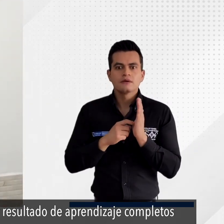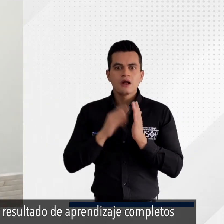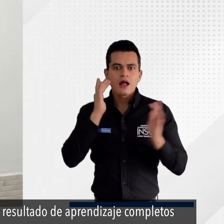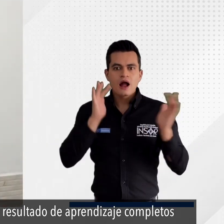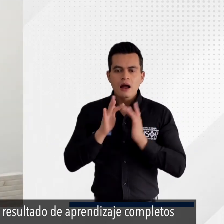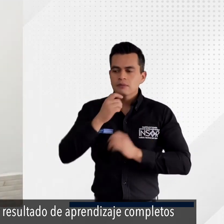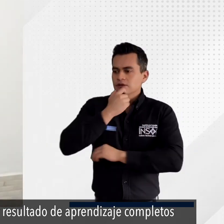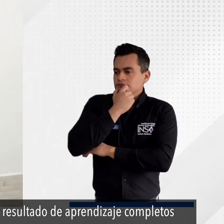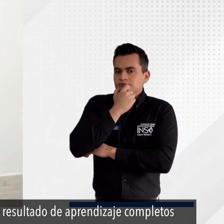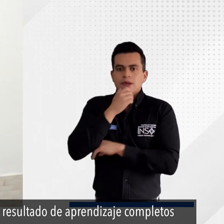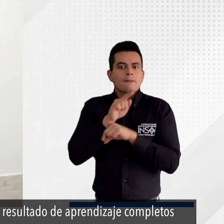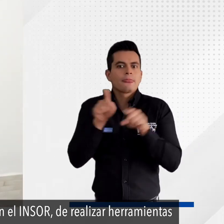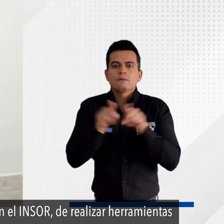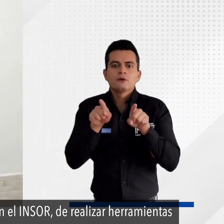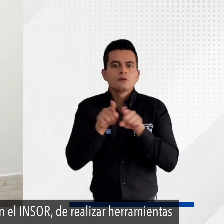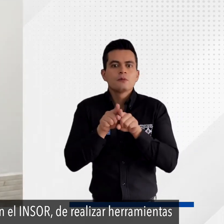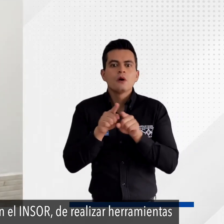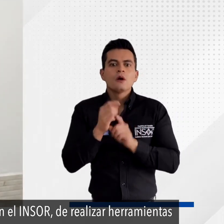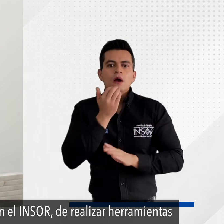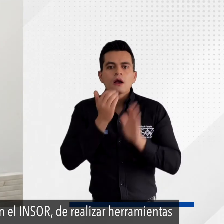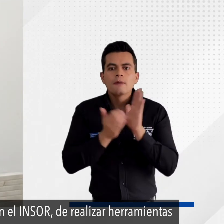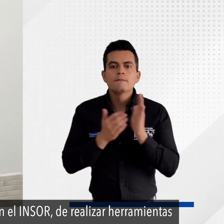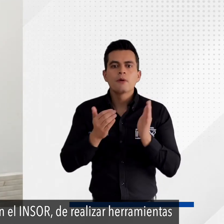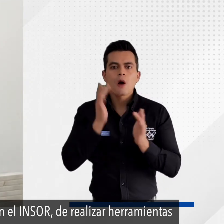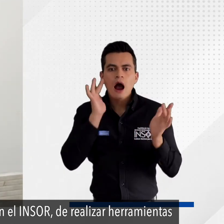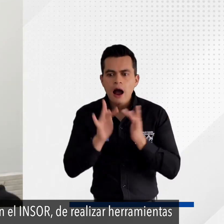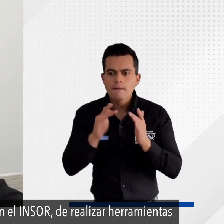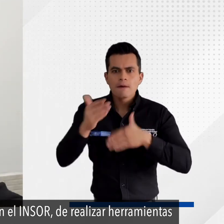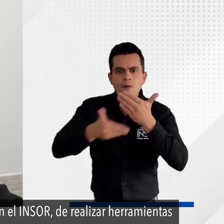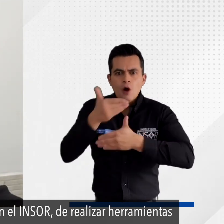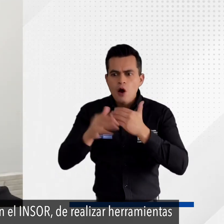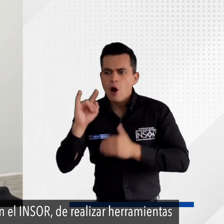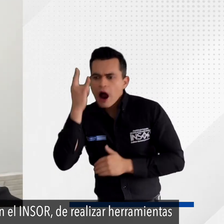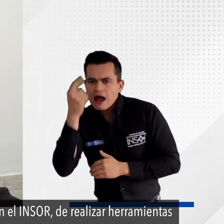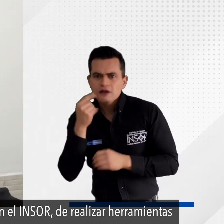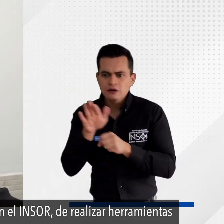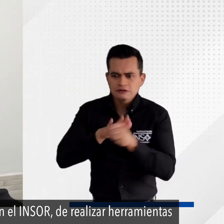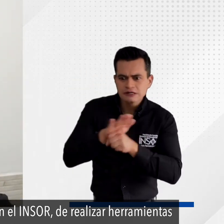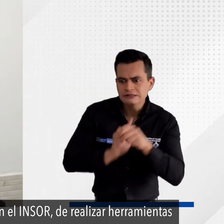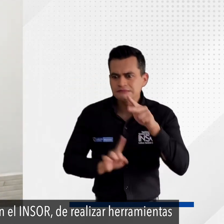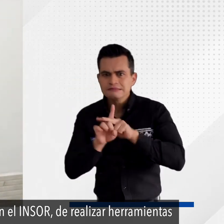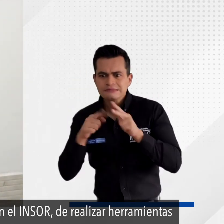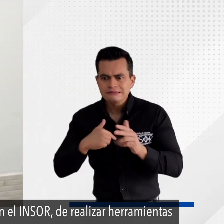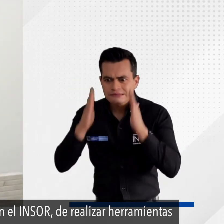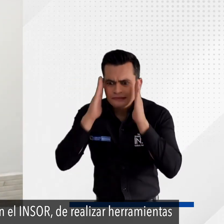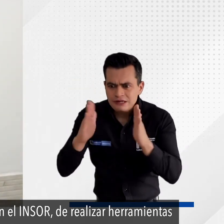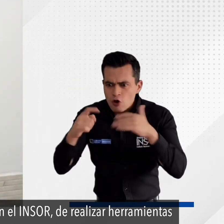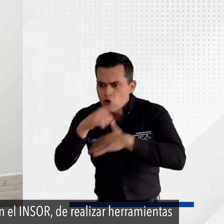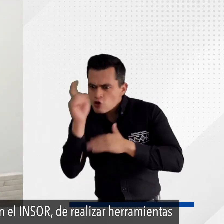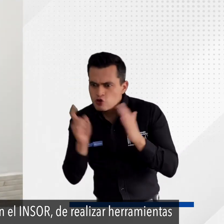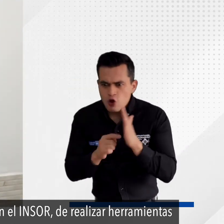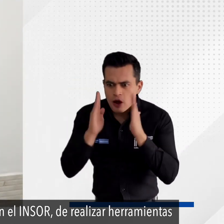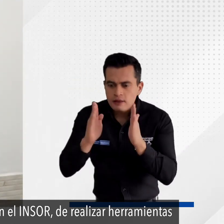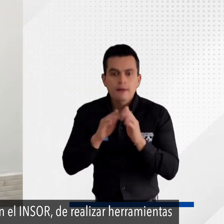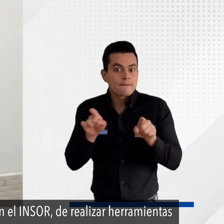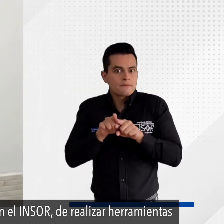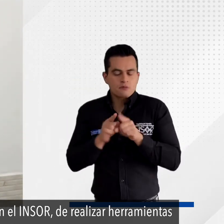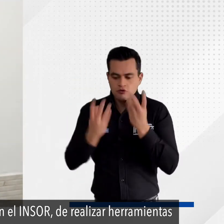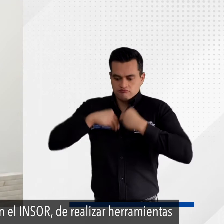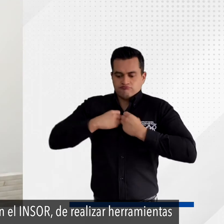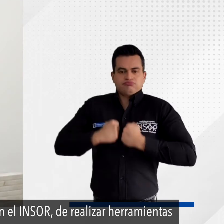hacer una intervención en crisis. En INSOR hemos tenido la posibilidad, o con INSOR, de